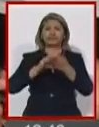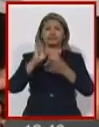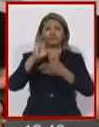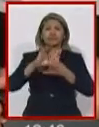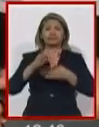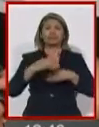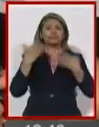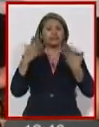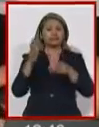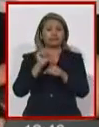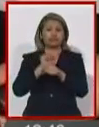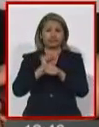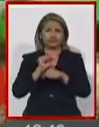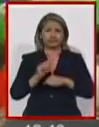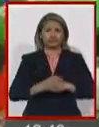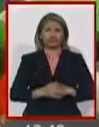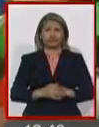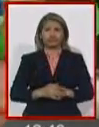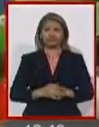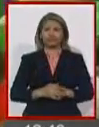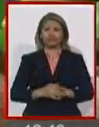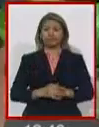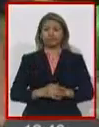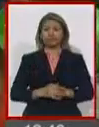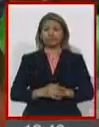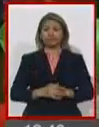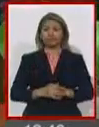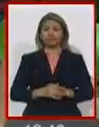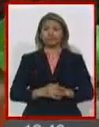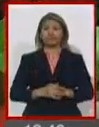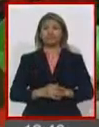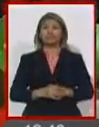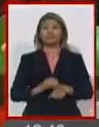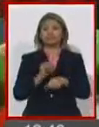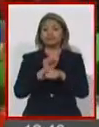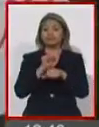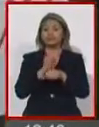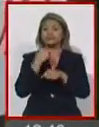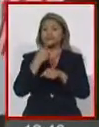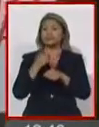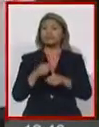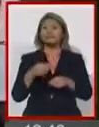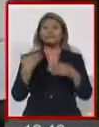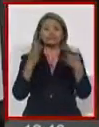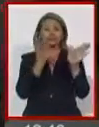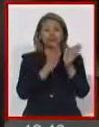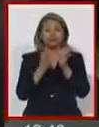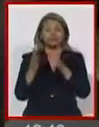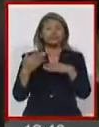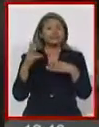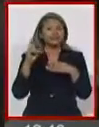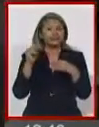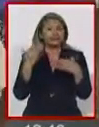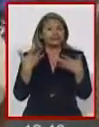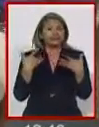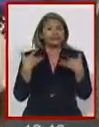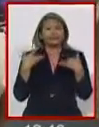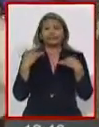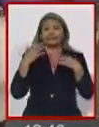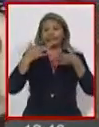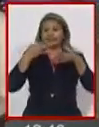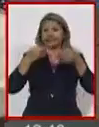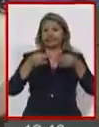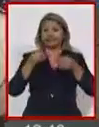diciembre, hemos trabajado. El dirigente máximo de la Ciudad de los Trabajadores en Salud indicó que ellos son orgánicos y que no tienen nada que ver